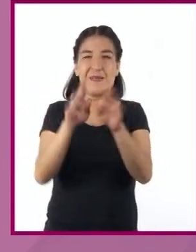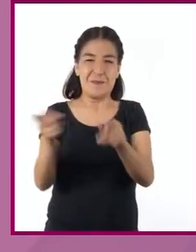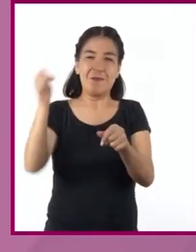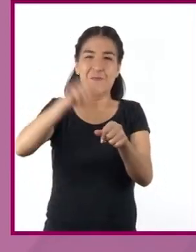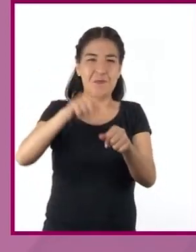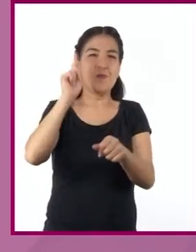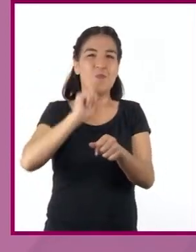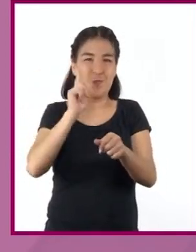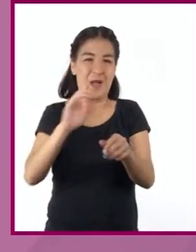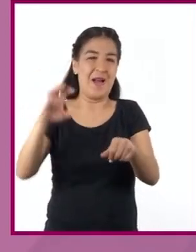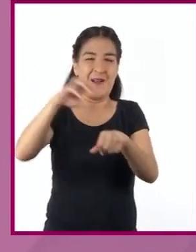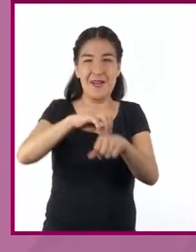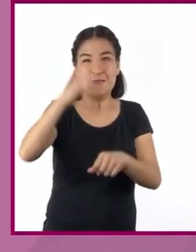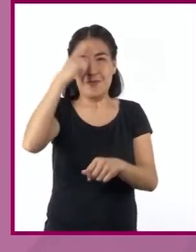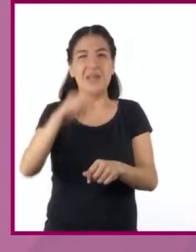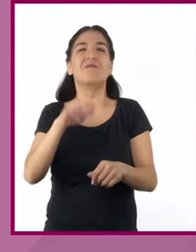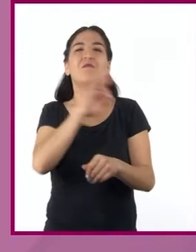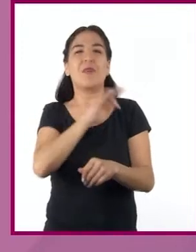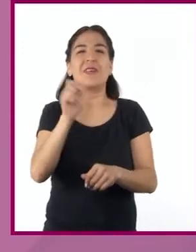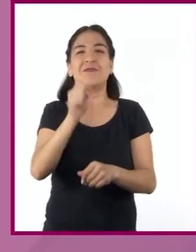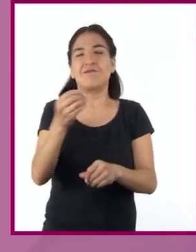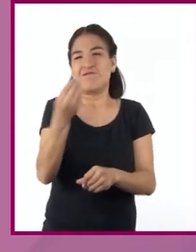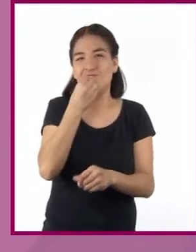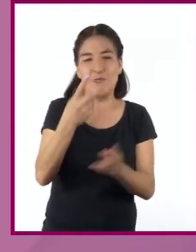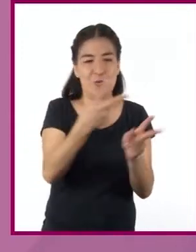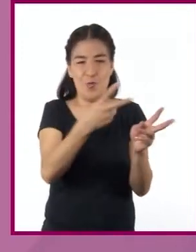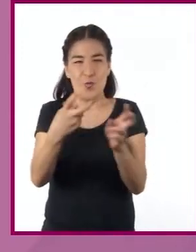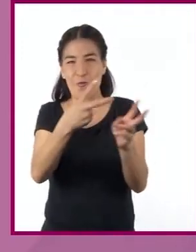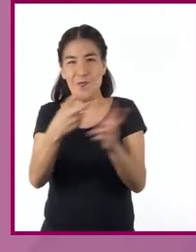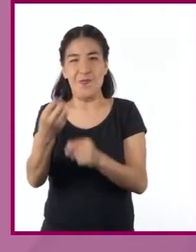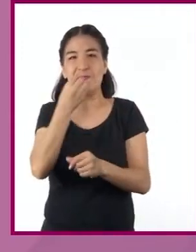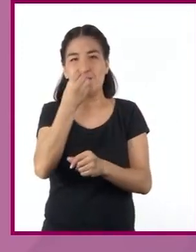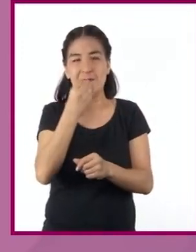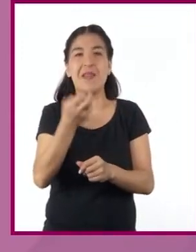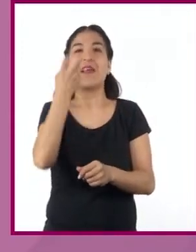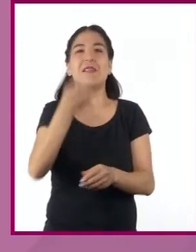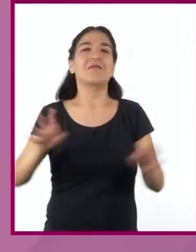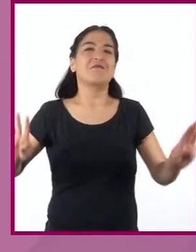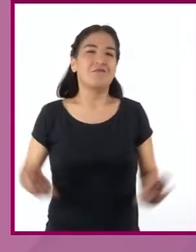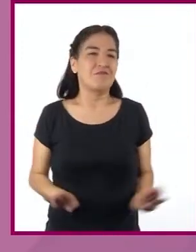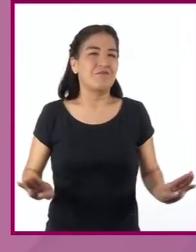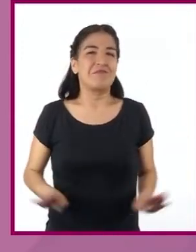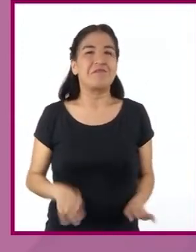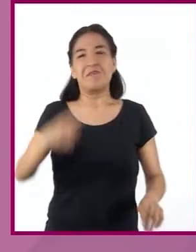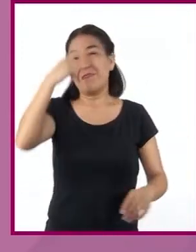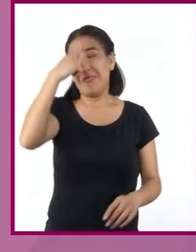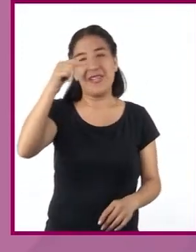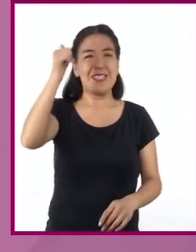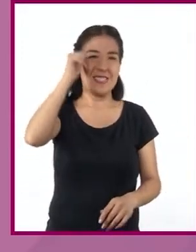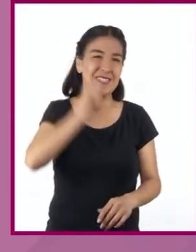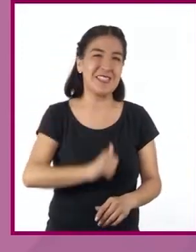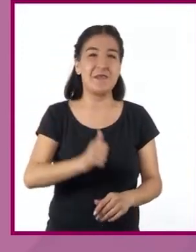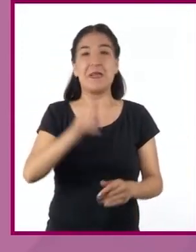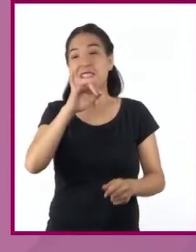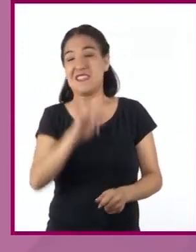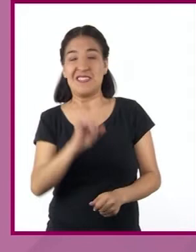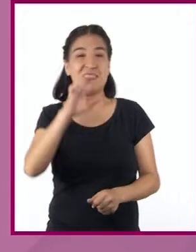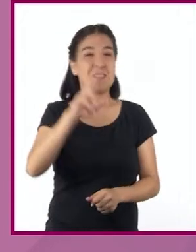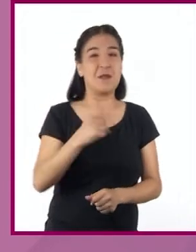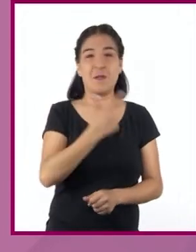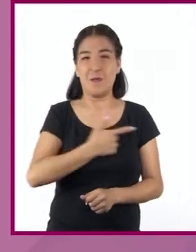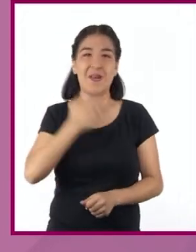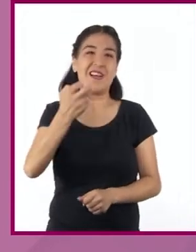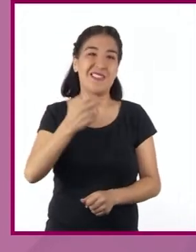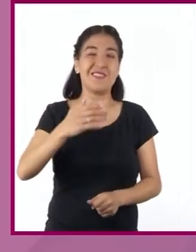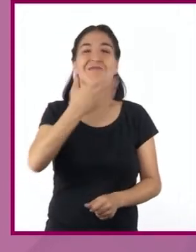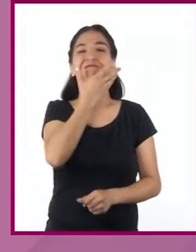cuerpo, alimentándose también de nosotras. Se vuelve nuestra pareja eterna. Nos guste o no, las hembras rapé tendremos